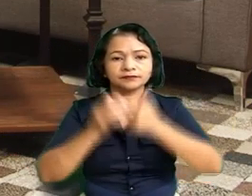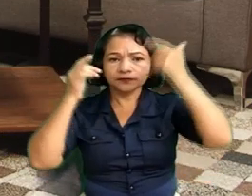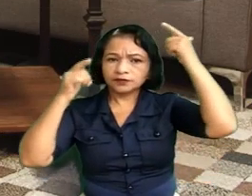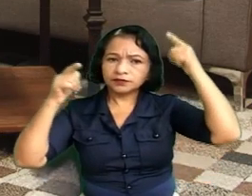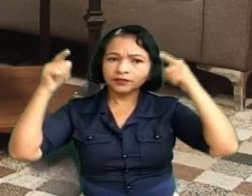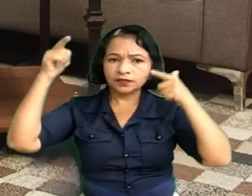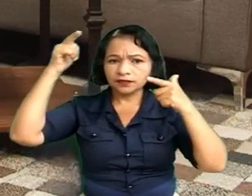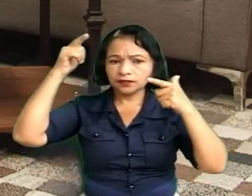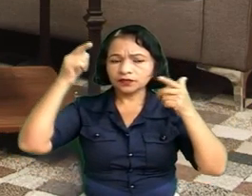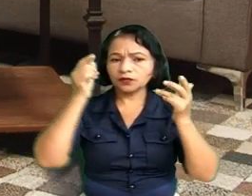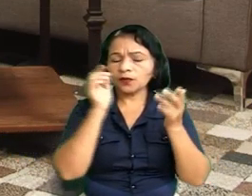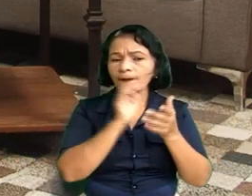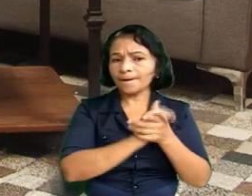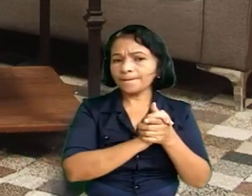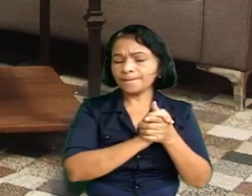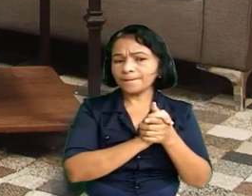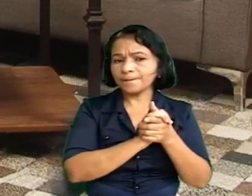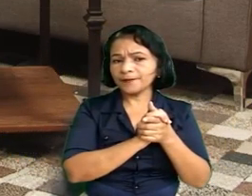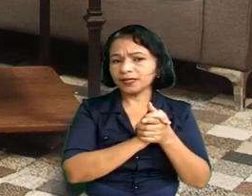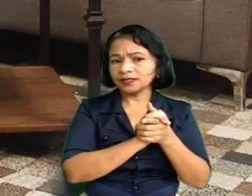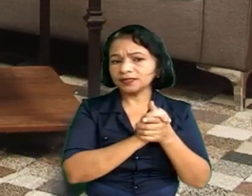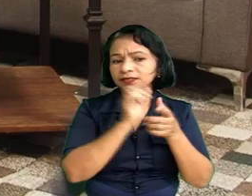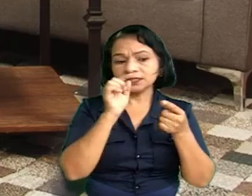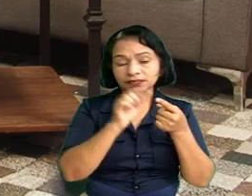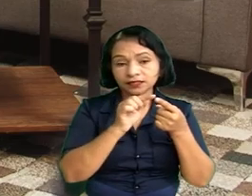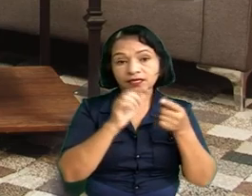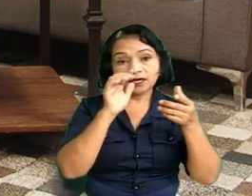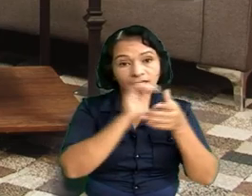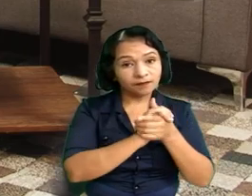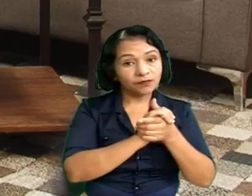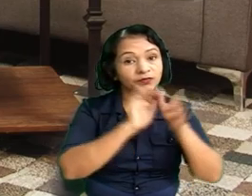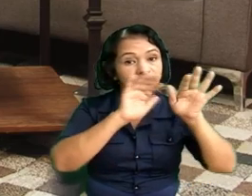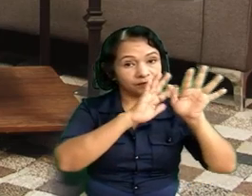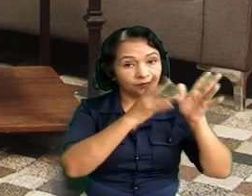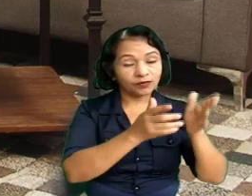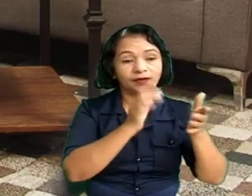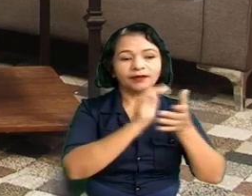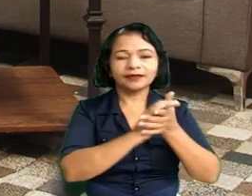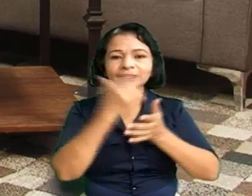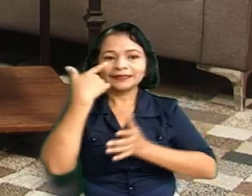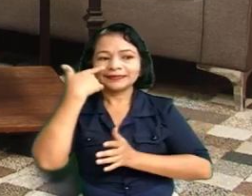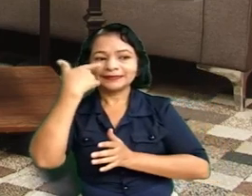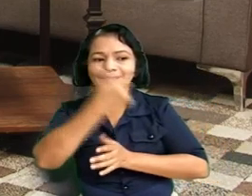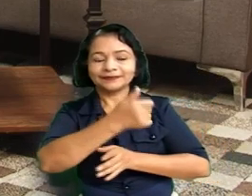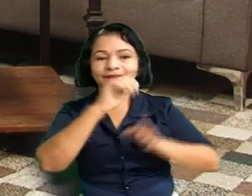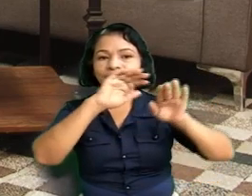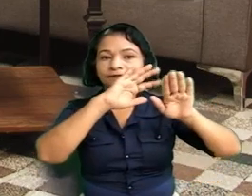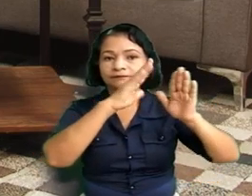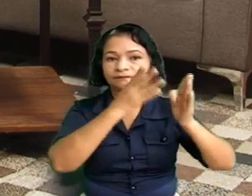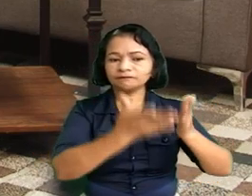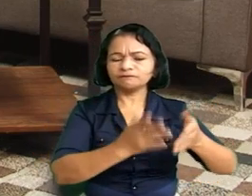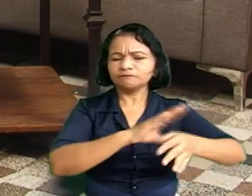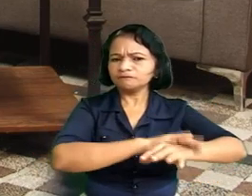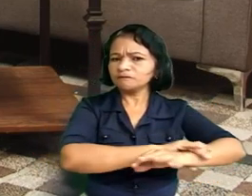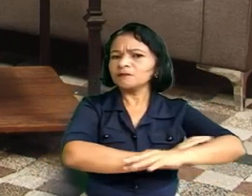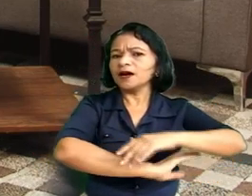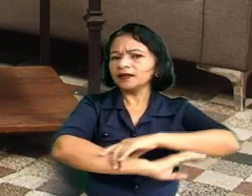visualizaba solamente como su esposa, sino que el general Sandino reconocía en ella una mujer